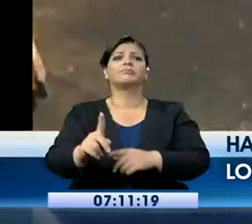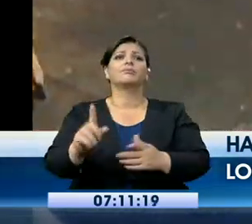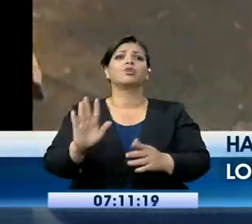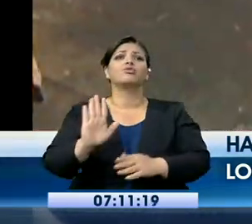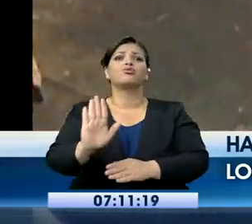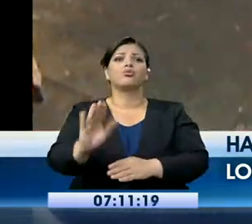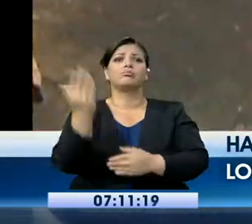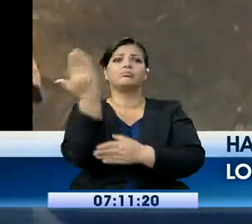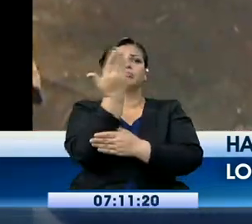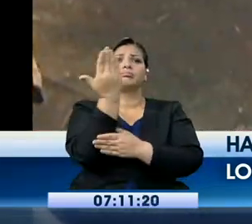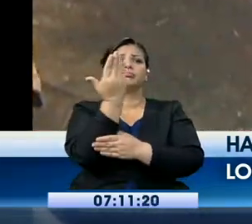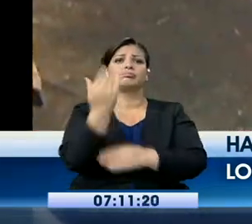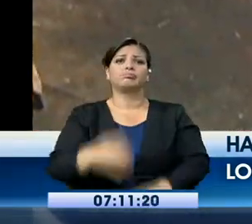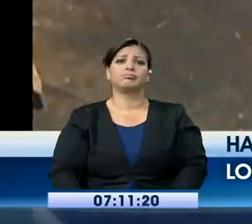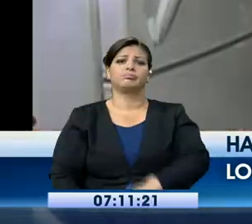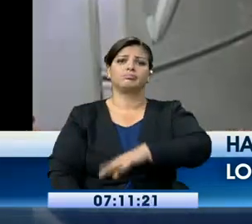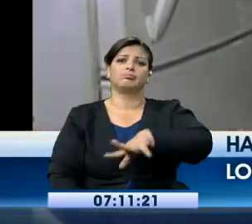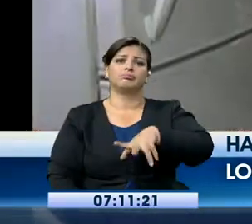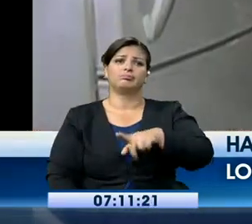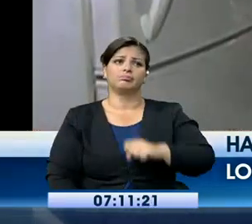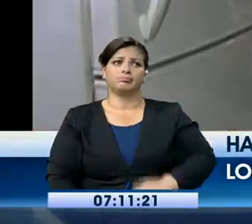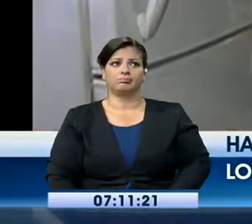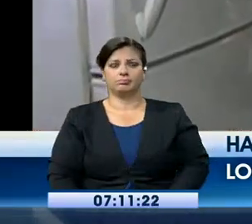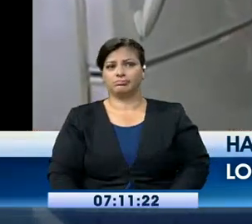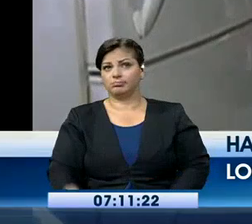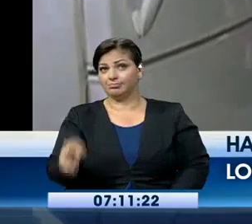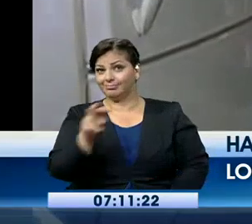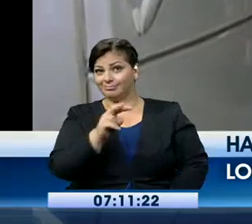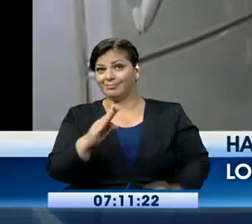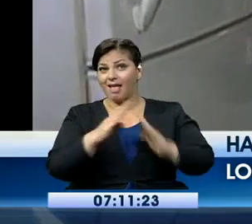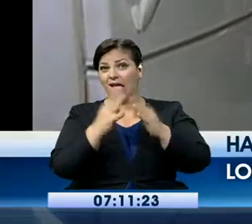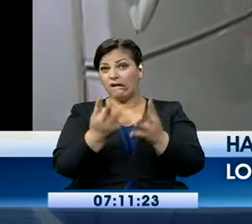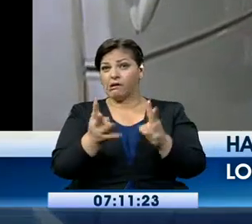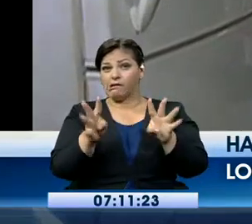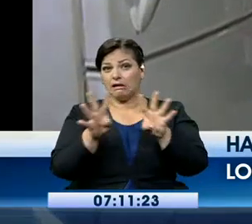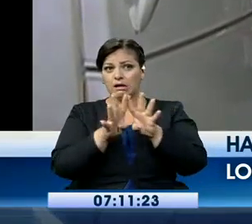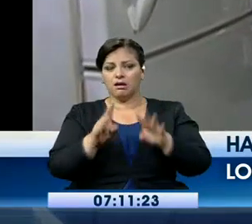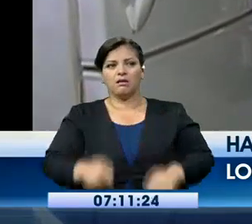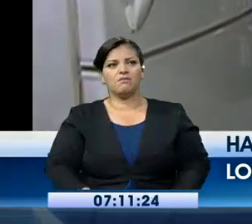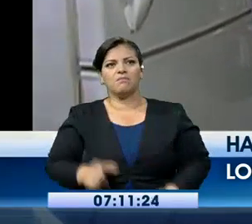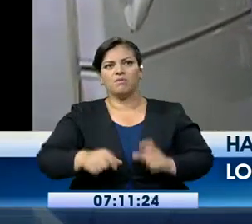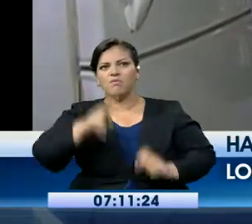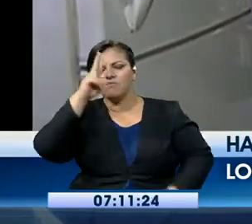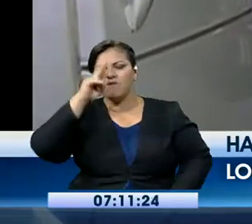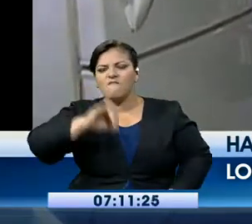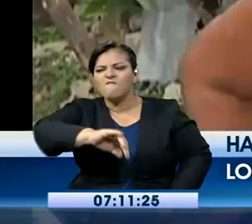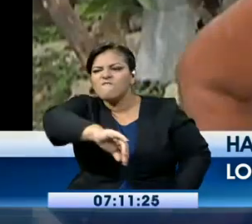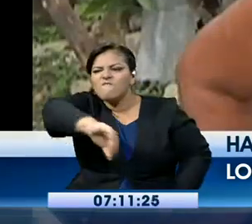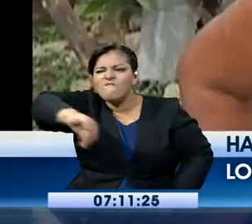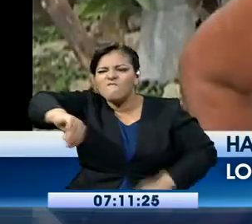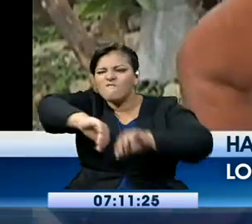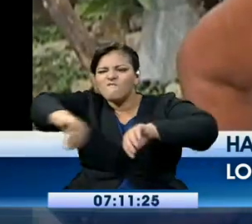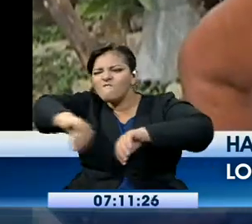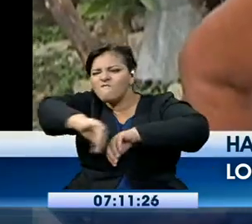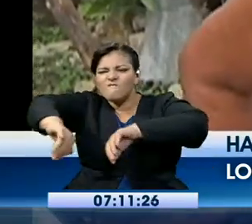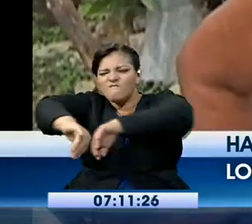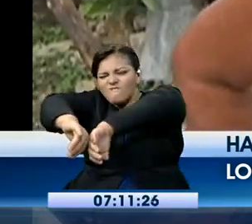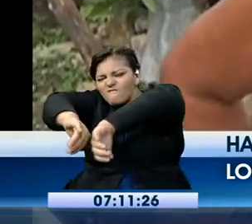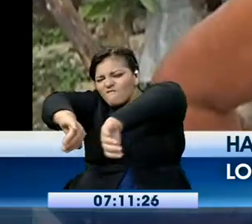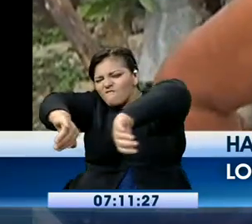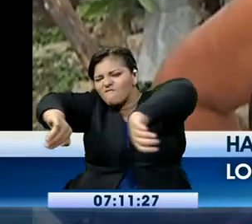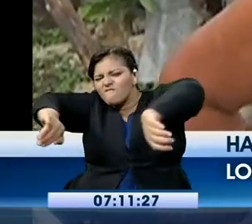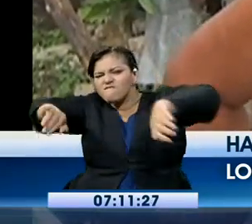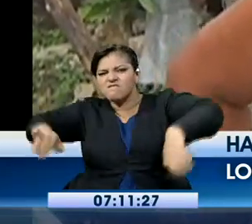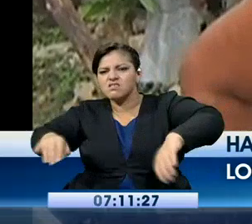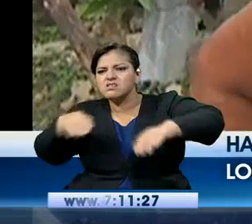están allá en el fondo. Cuando ya mi nuera estaba dormida y mi hijo, ahí ha sido, se ha metido. Sin duda digo yo